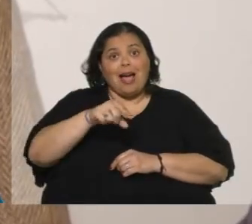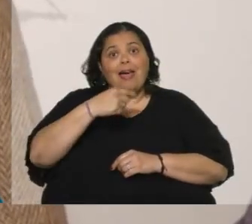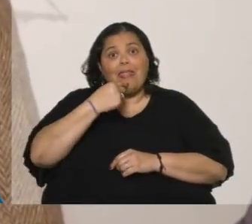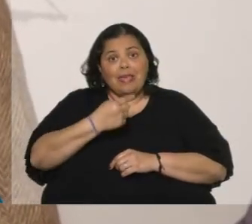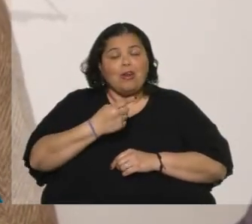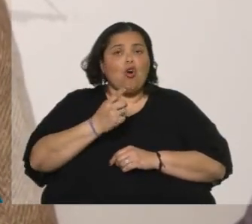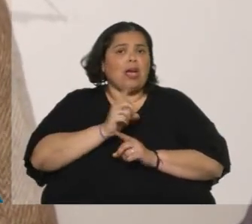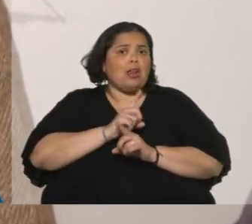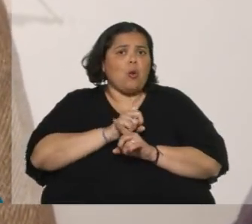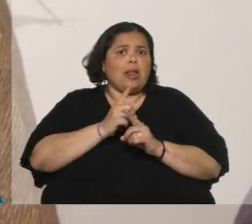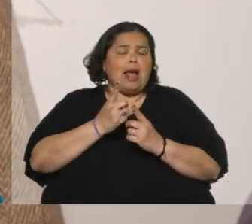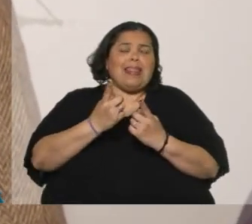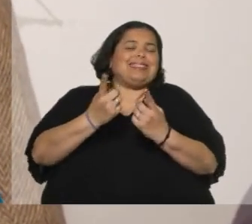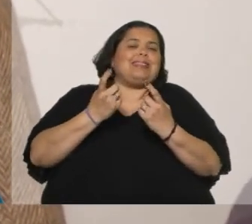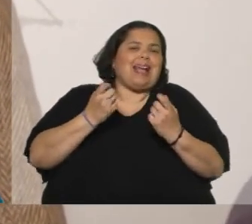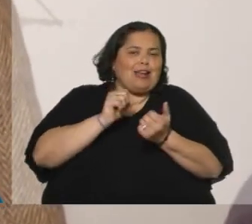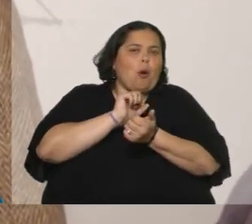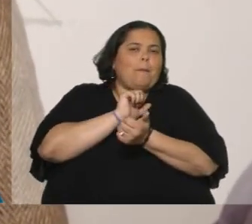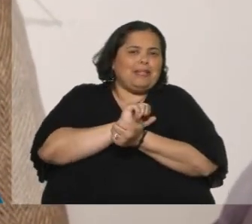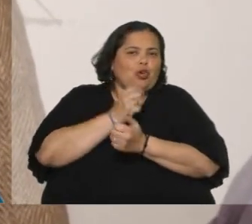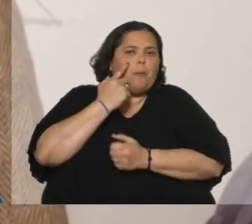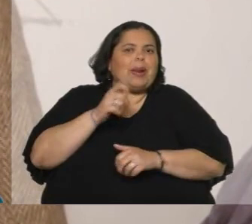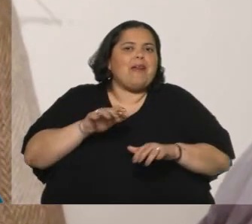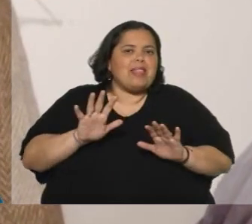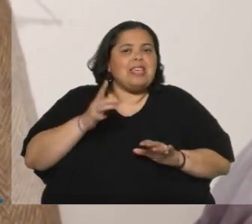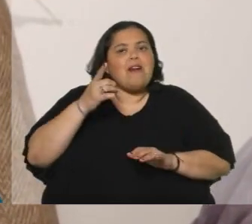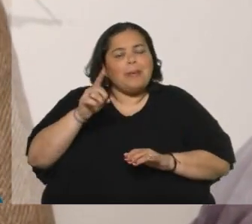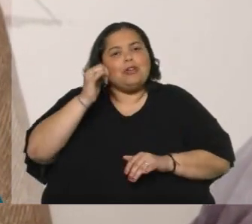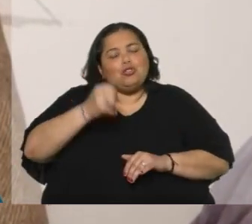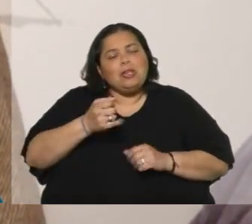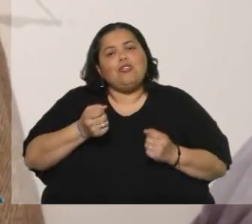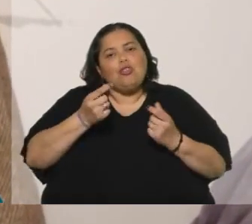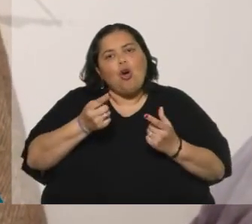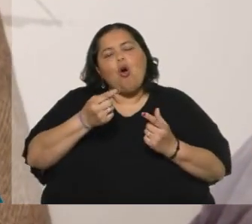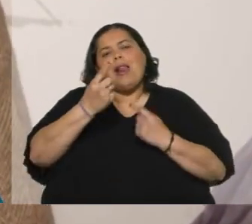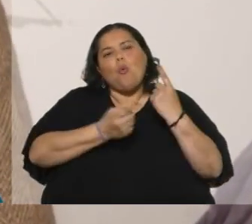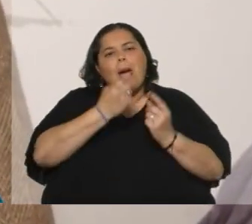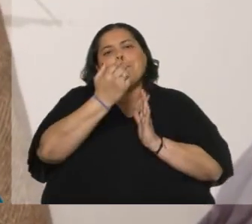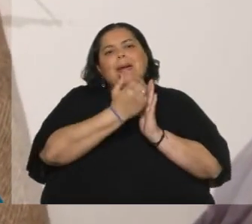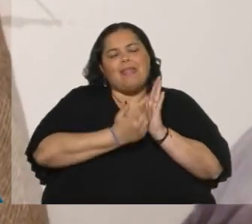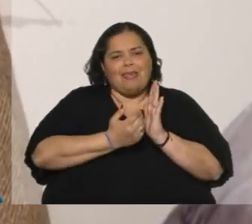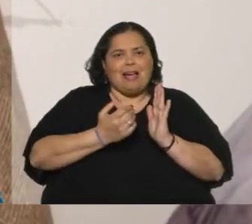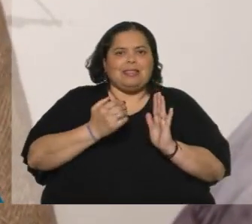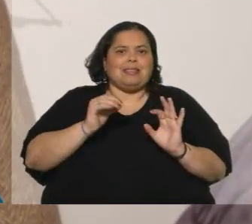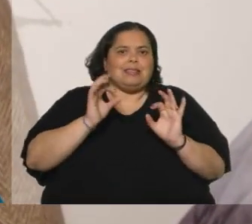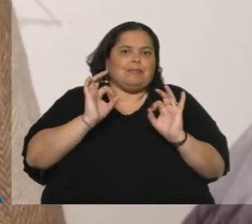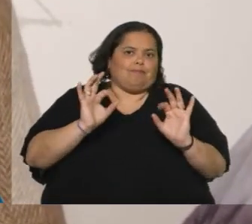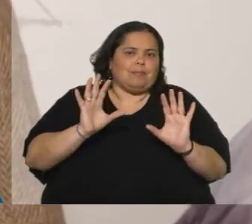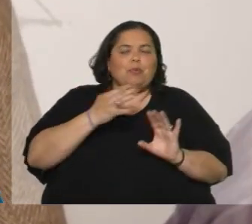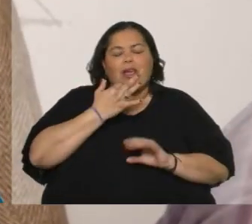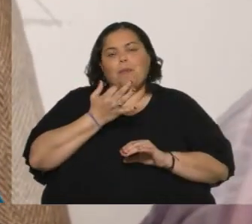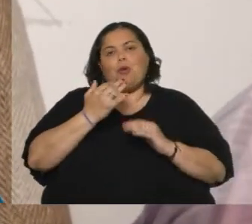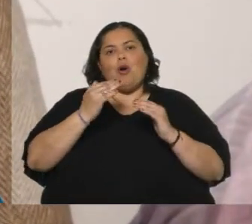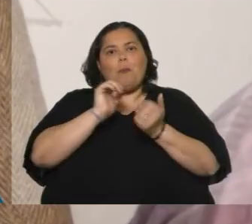era pertinente la prisión preventiva, pero dispuso un conjunto de medidas cautelares importantes, como prisión domiciliaria, la